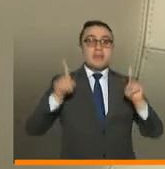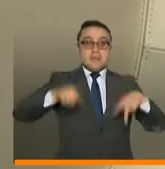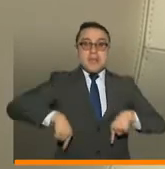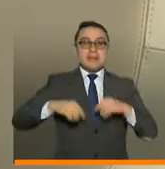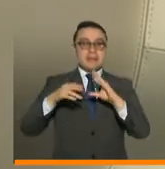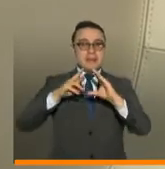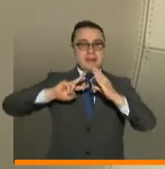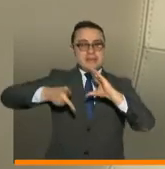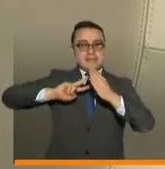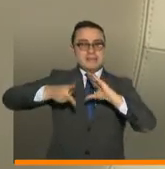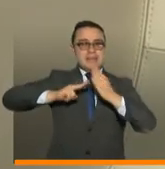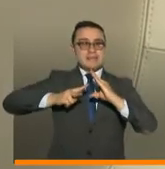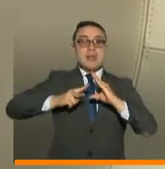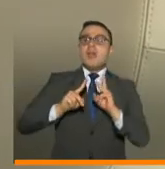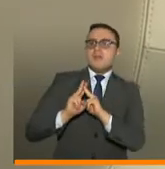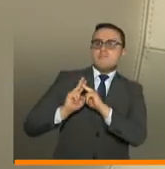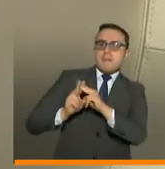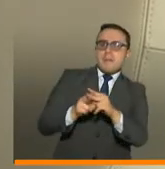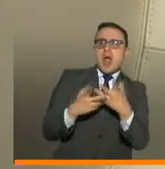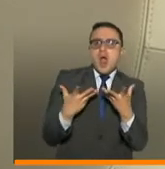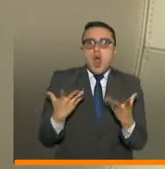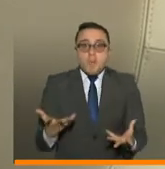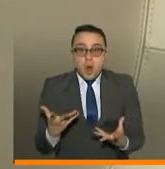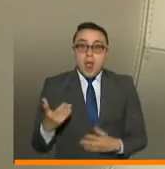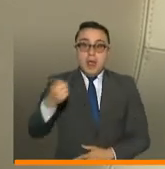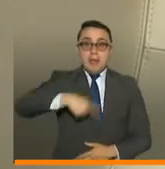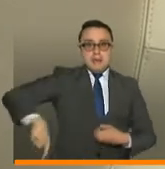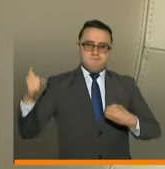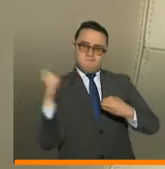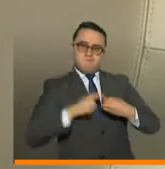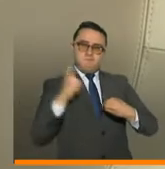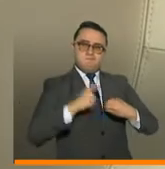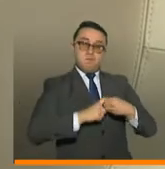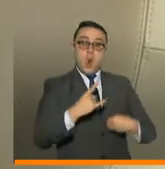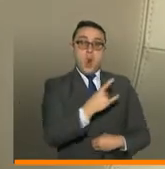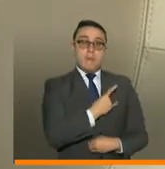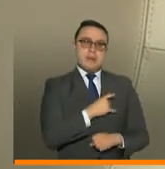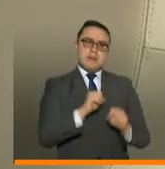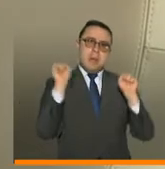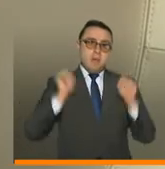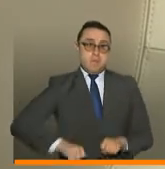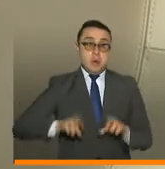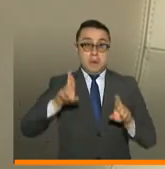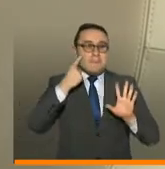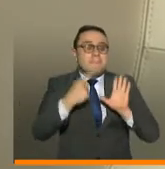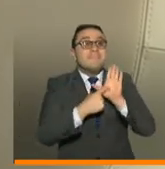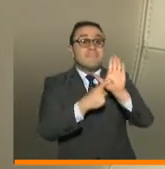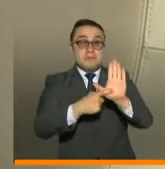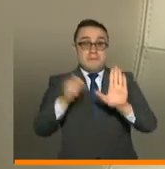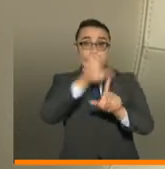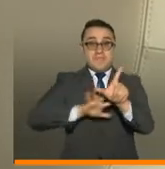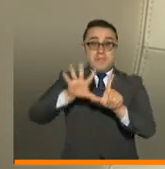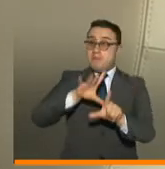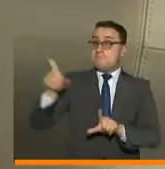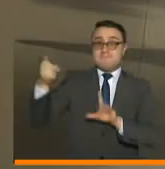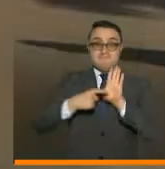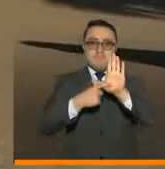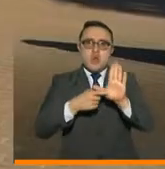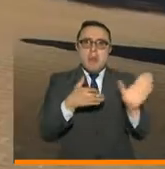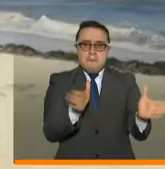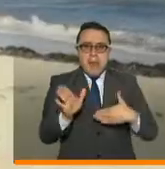y que vamos a seguir trabajando la semana siguiente. Veamos el video y pasamos luego a ver cómo avanzan los planes de alternancia.